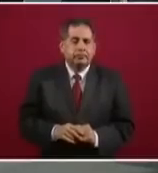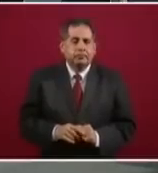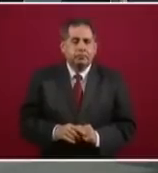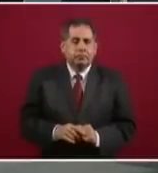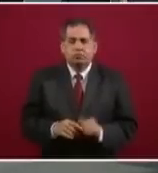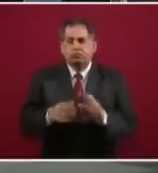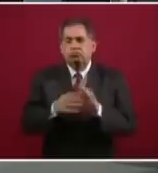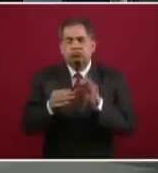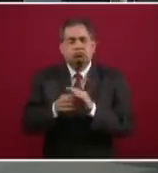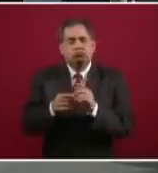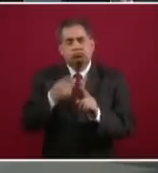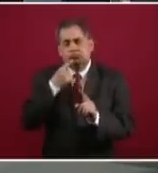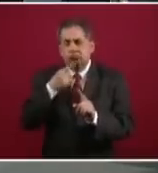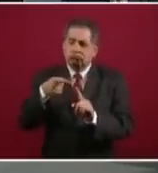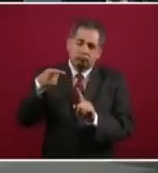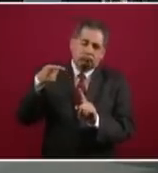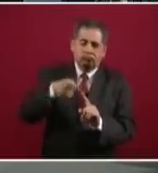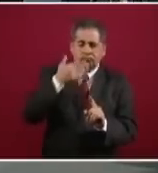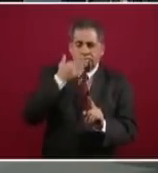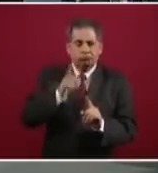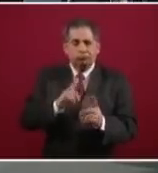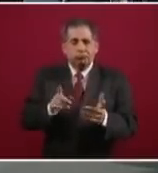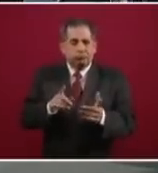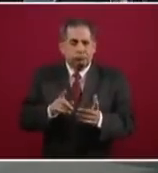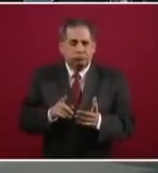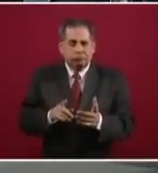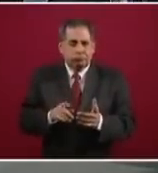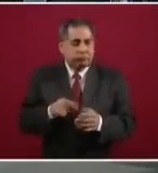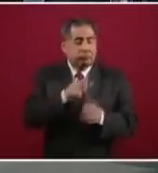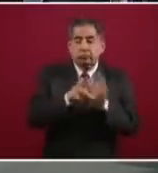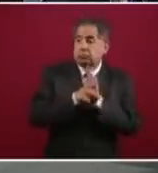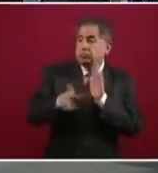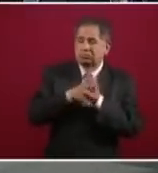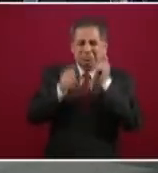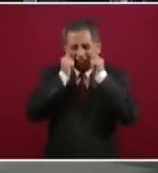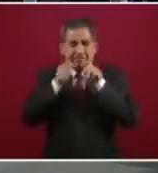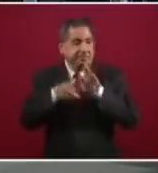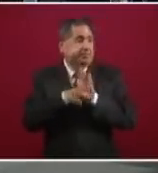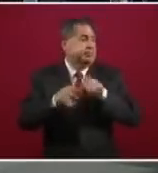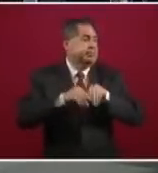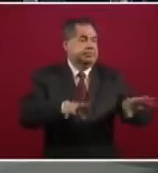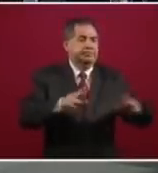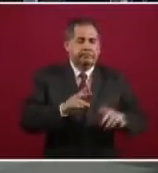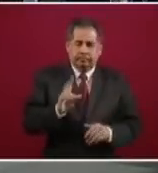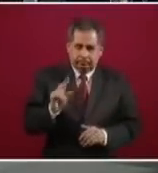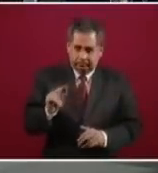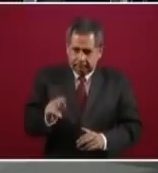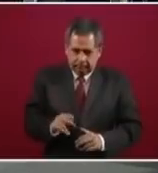y no era del todo exacto eso, de que la nota era la nota.